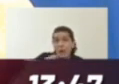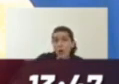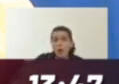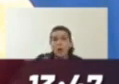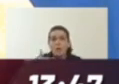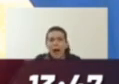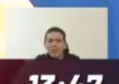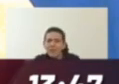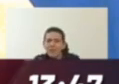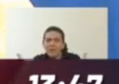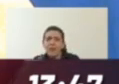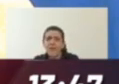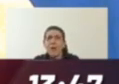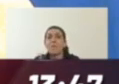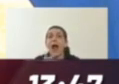cómo vamos a seguir.